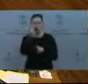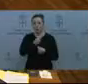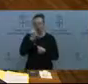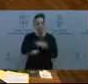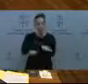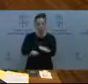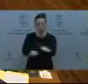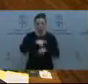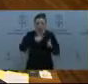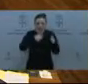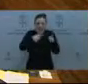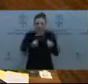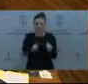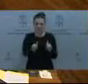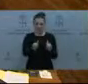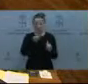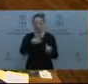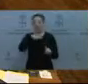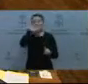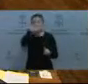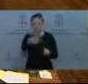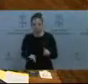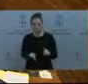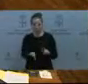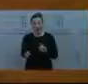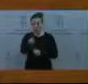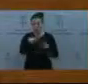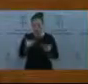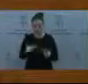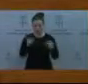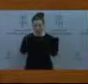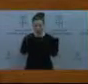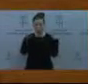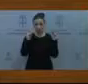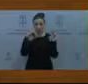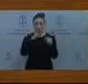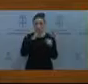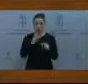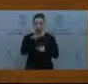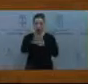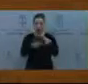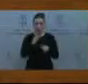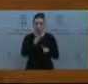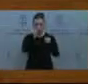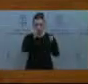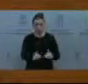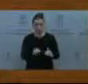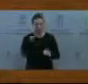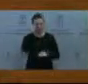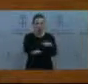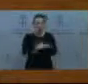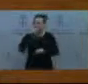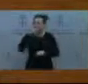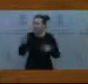pueda dejar de ser un problema para las familias, creemos que es gobernar. Lo contrario es hacer